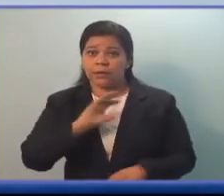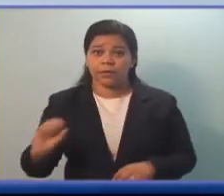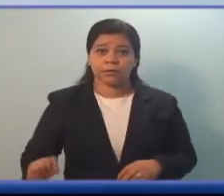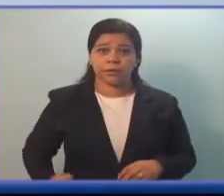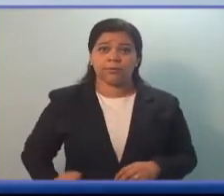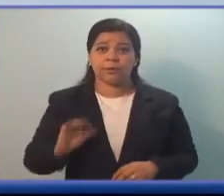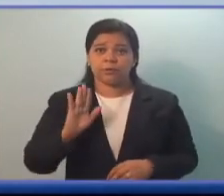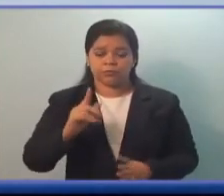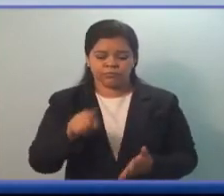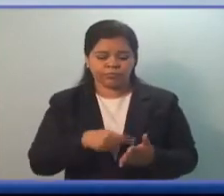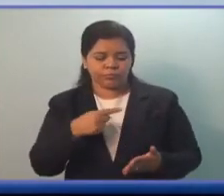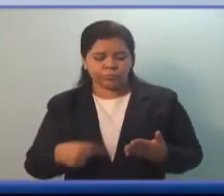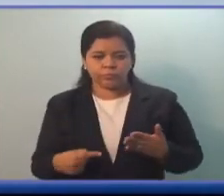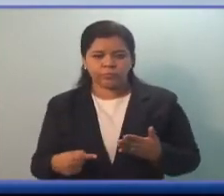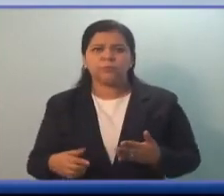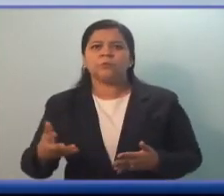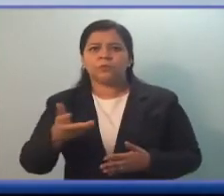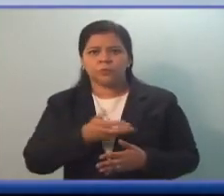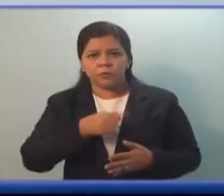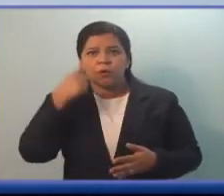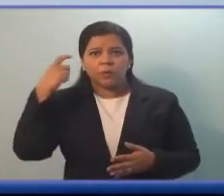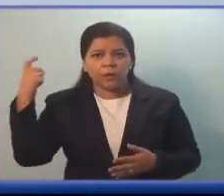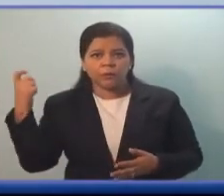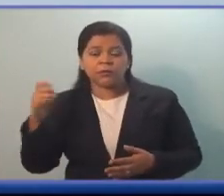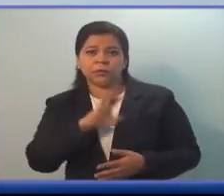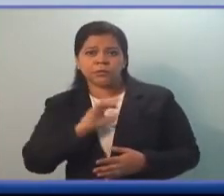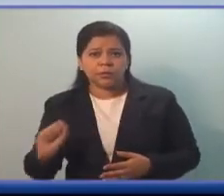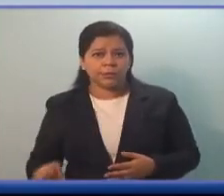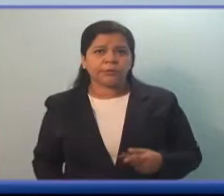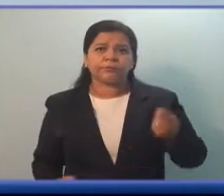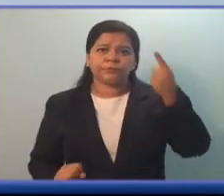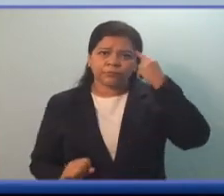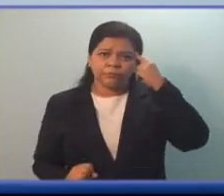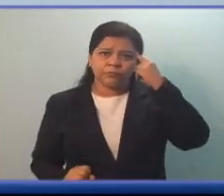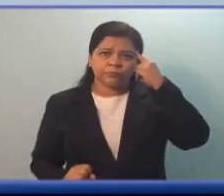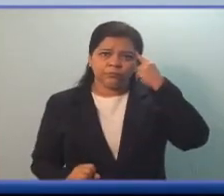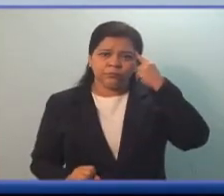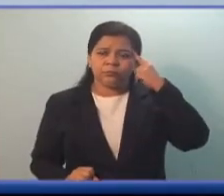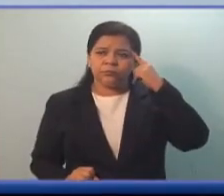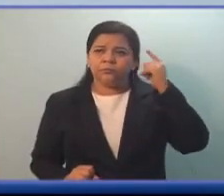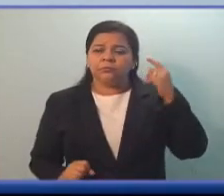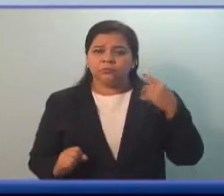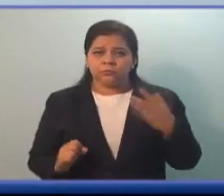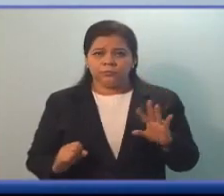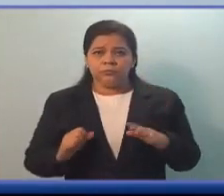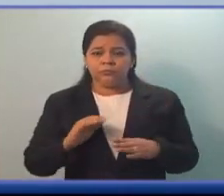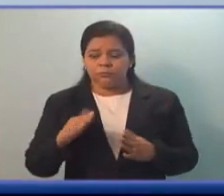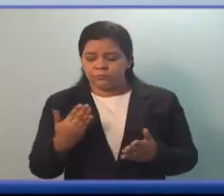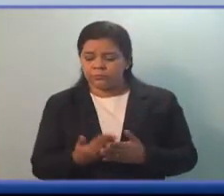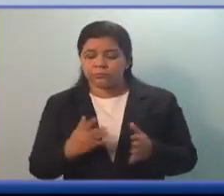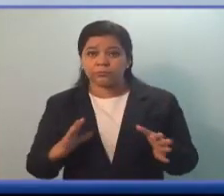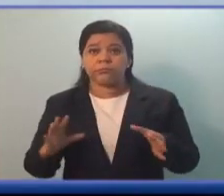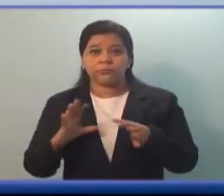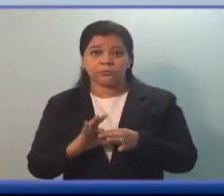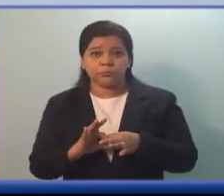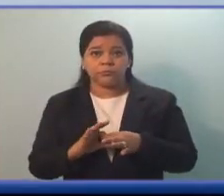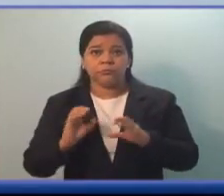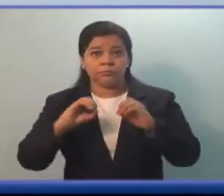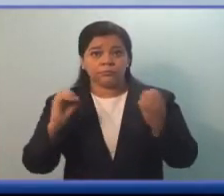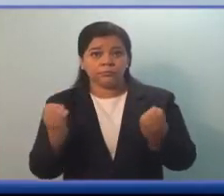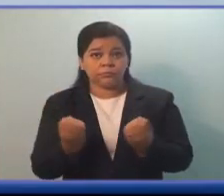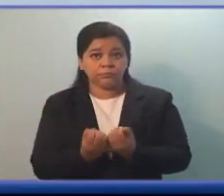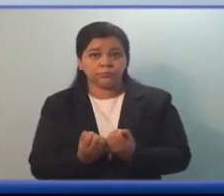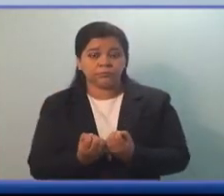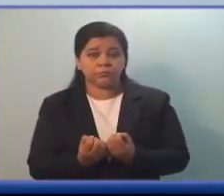su derogatoria, acordémonos que El Salvador precisamente está sometido a esos